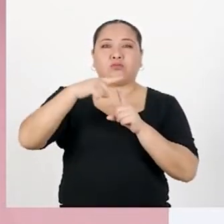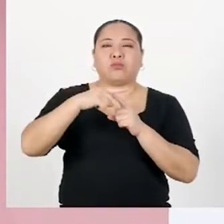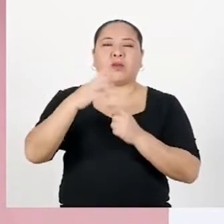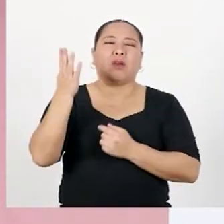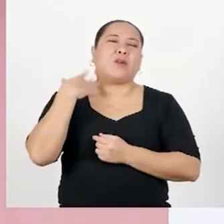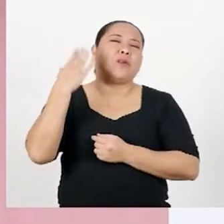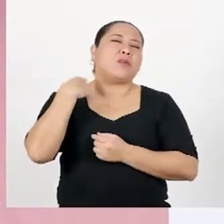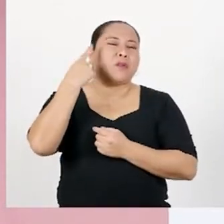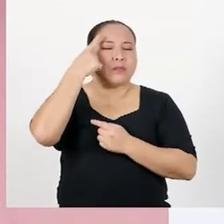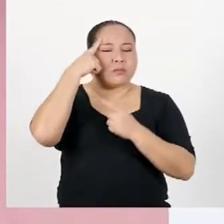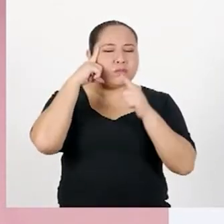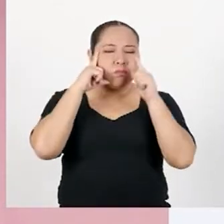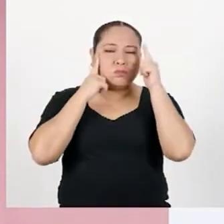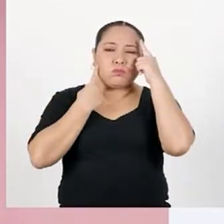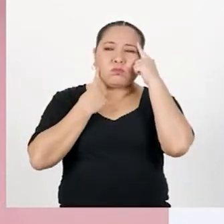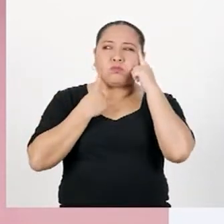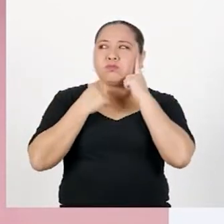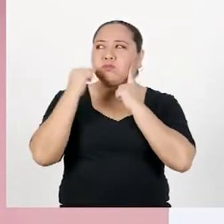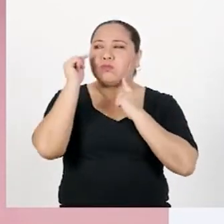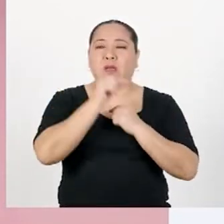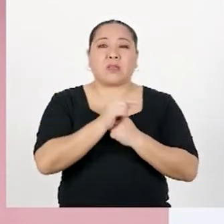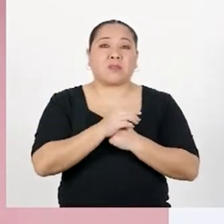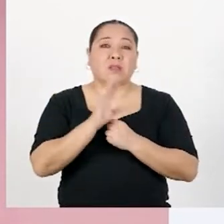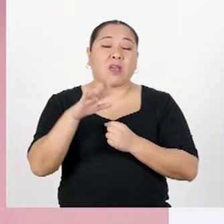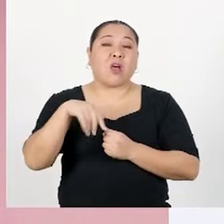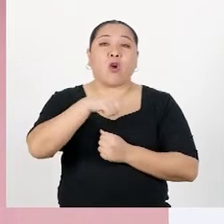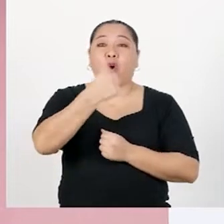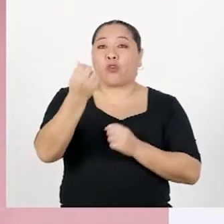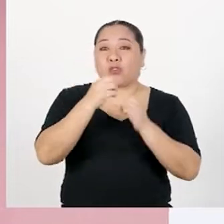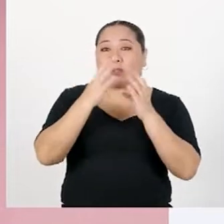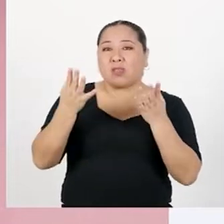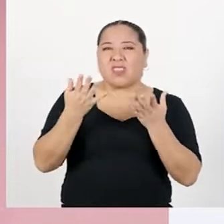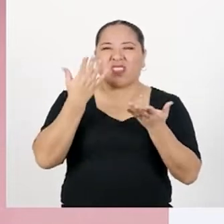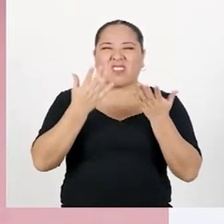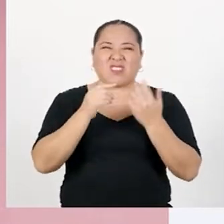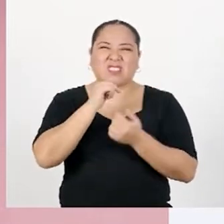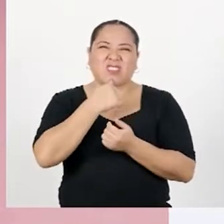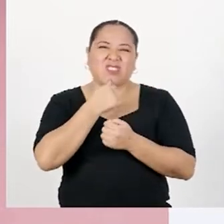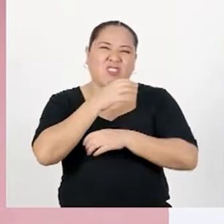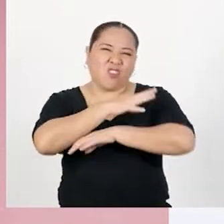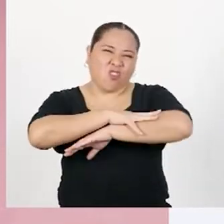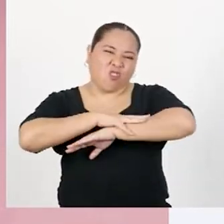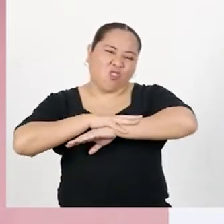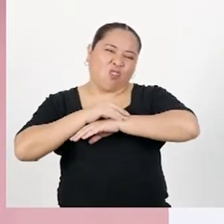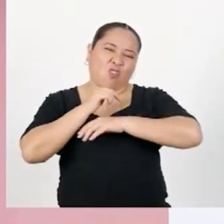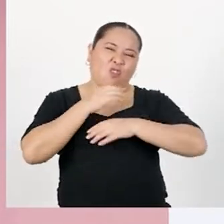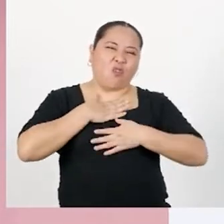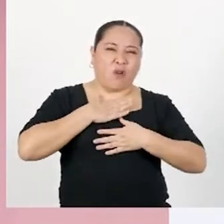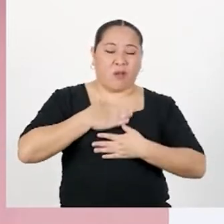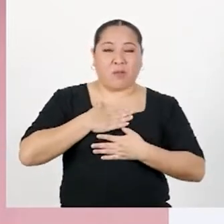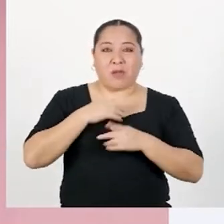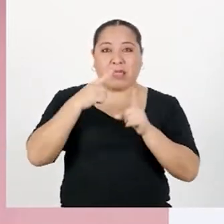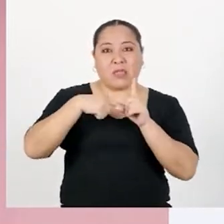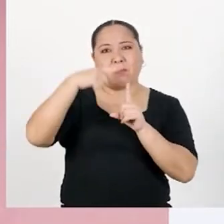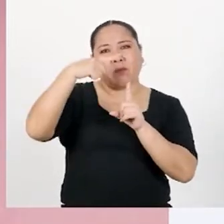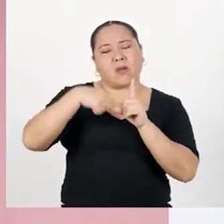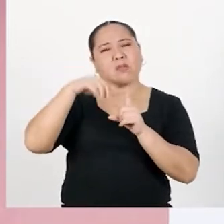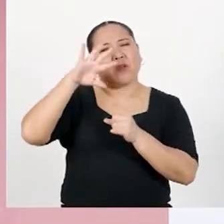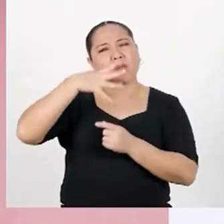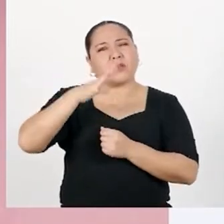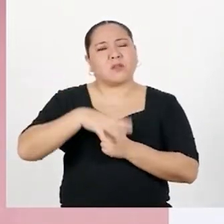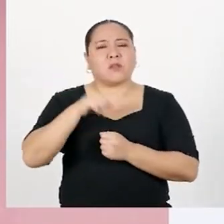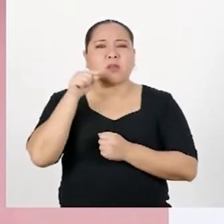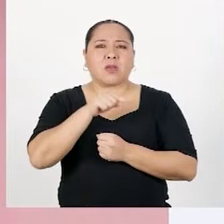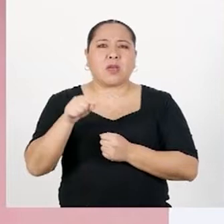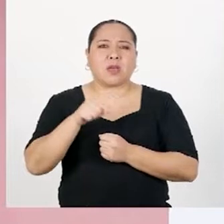de calor, sudoración. Y puede ser que al día siguiente tengas dolores musculares. La temperatura aproximadamente